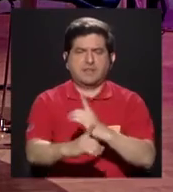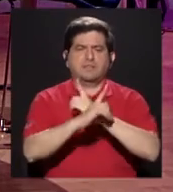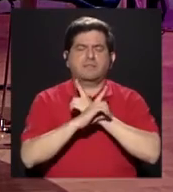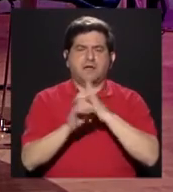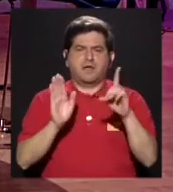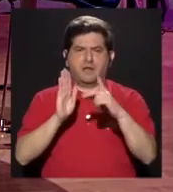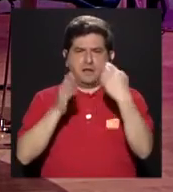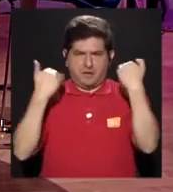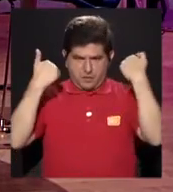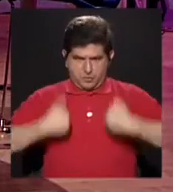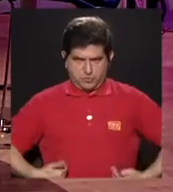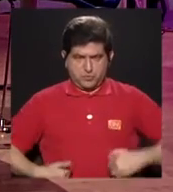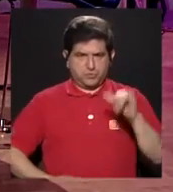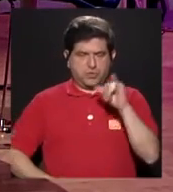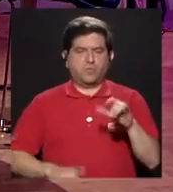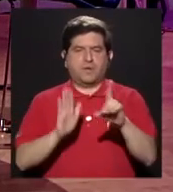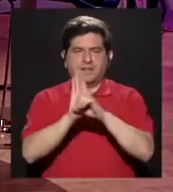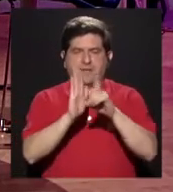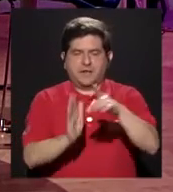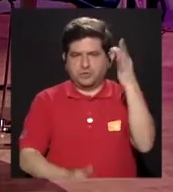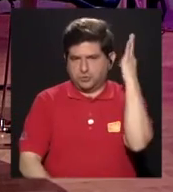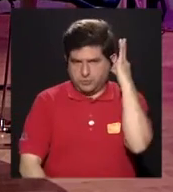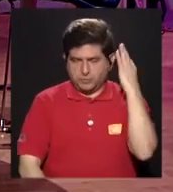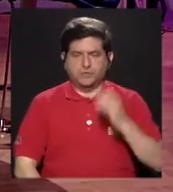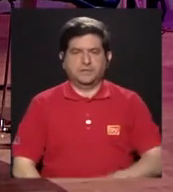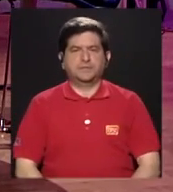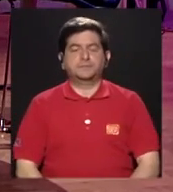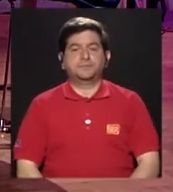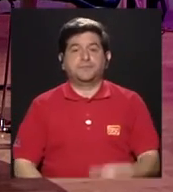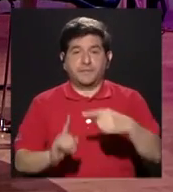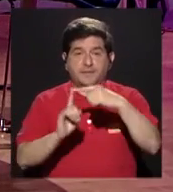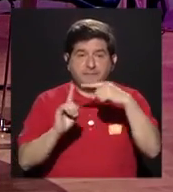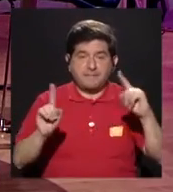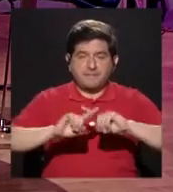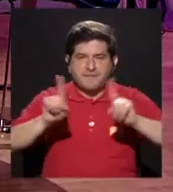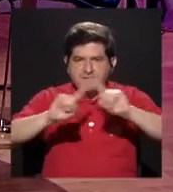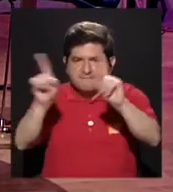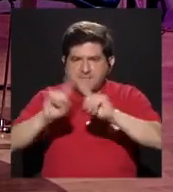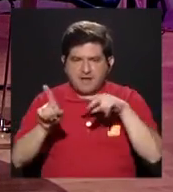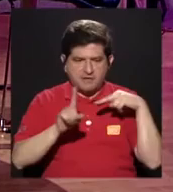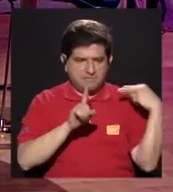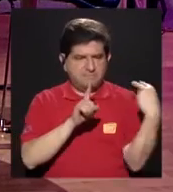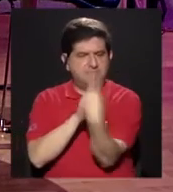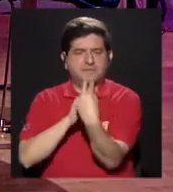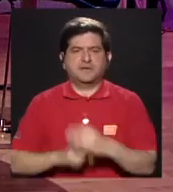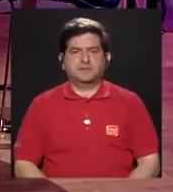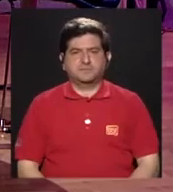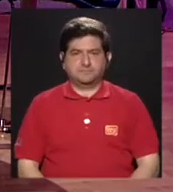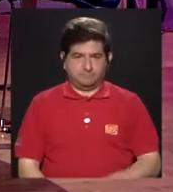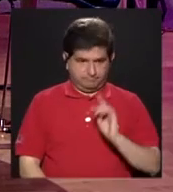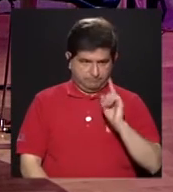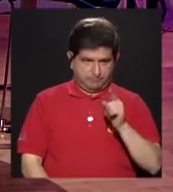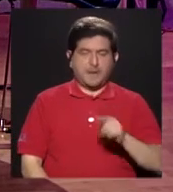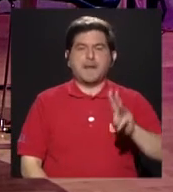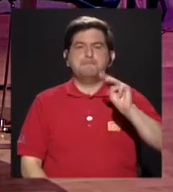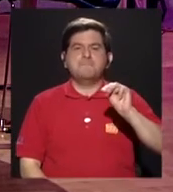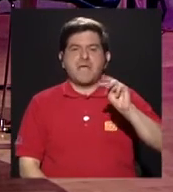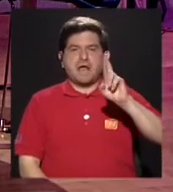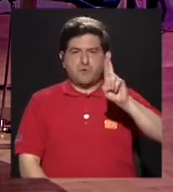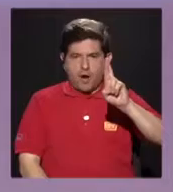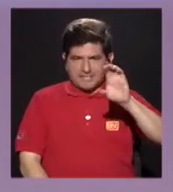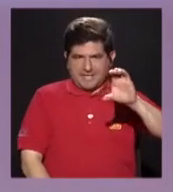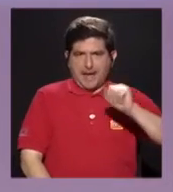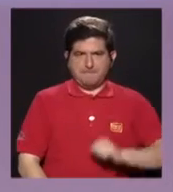y en pro de los derechos de las mujeres desde muy diversos ámbitos ellos son miguel rojas